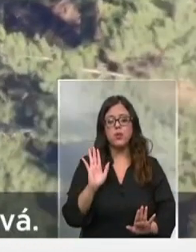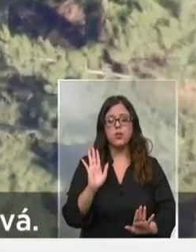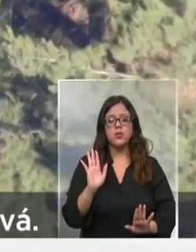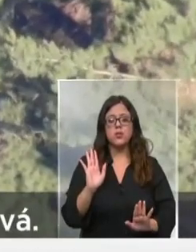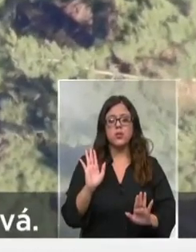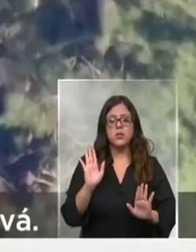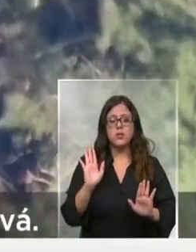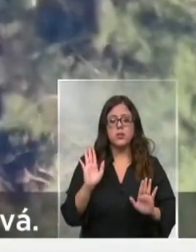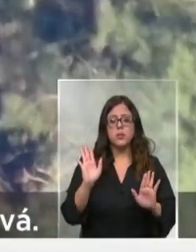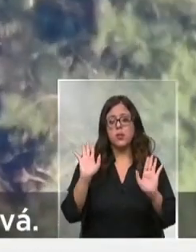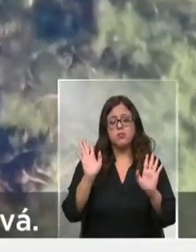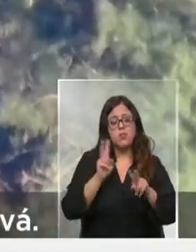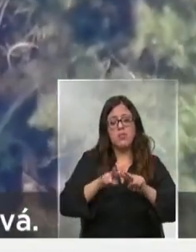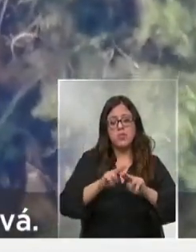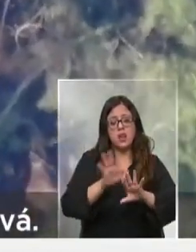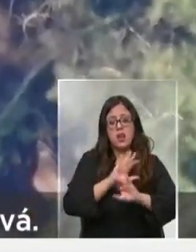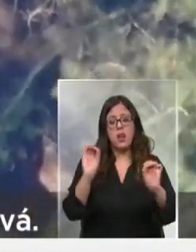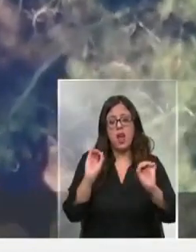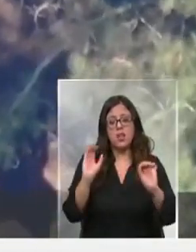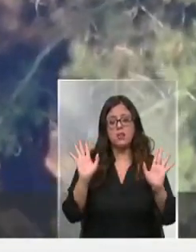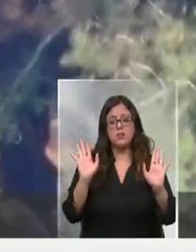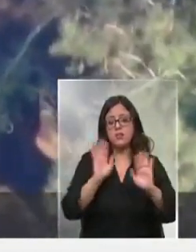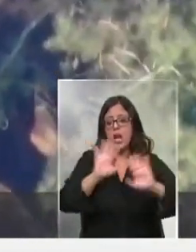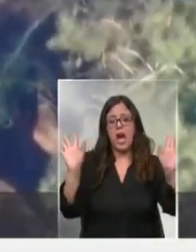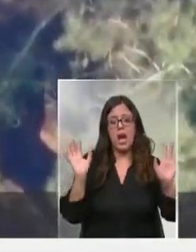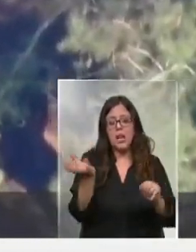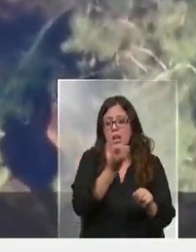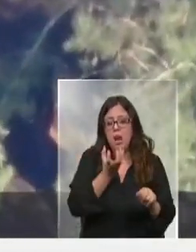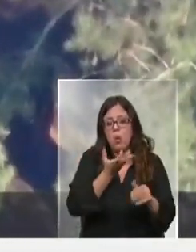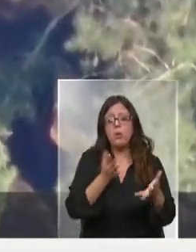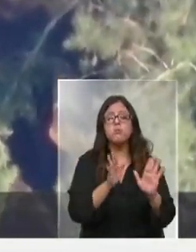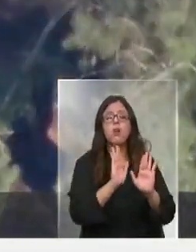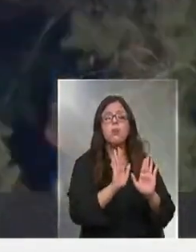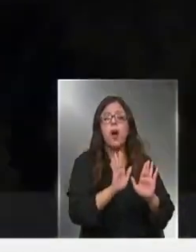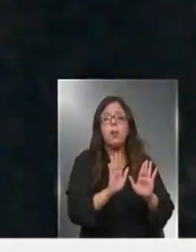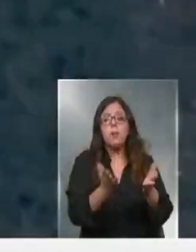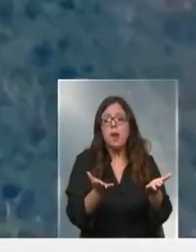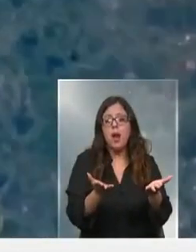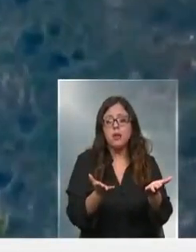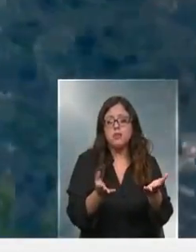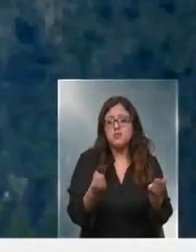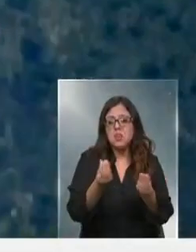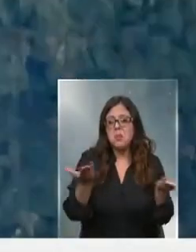bueno, ya nada que hacer, ya está, la y esperemos que pase, compañero. Esperemos que pase, perrito.